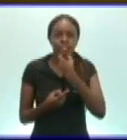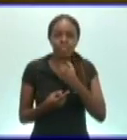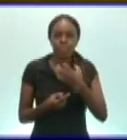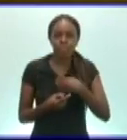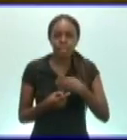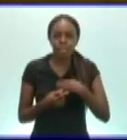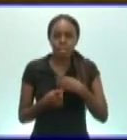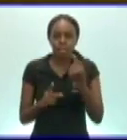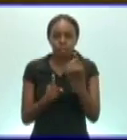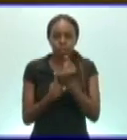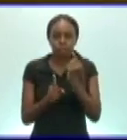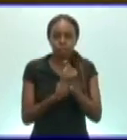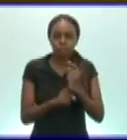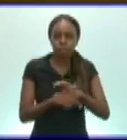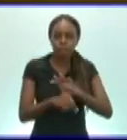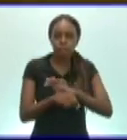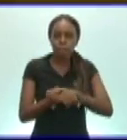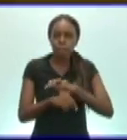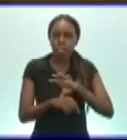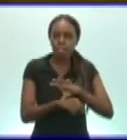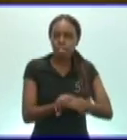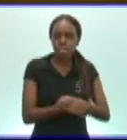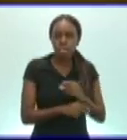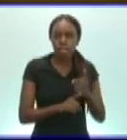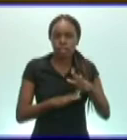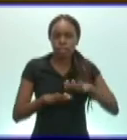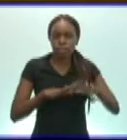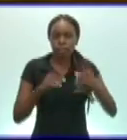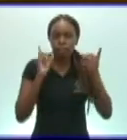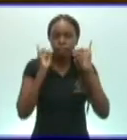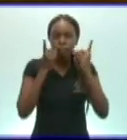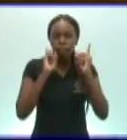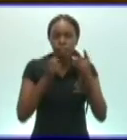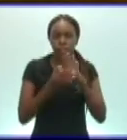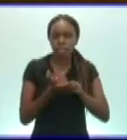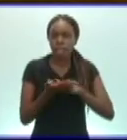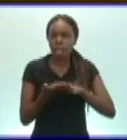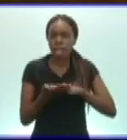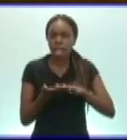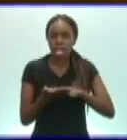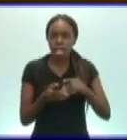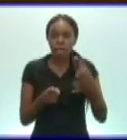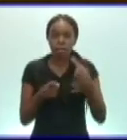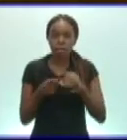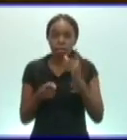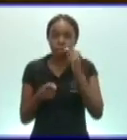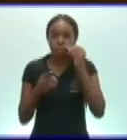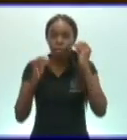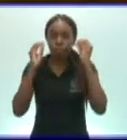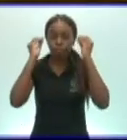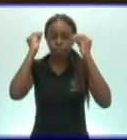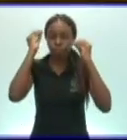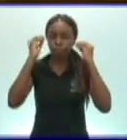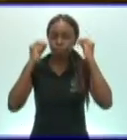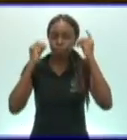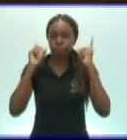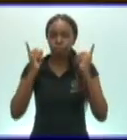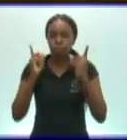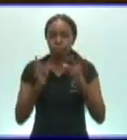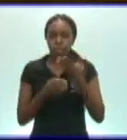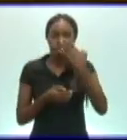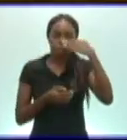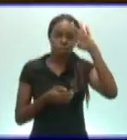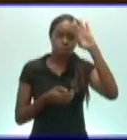solamente con presidiarios que no tenían ninguna preparación política, sino también con hombres de un profundo pensamiento político. Muchos de ellos no eran cubanos,